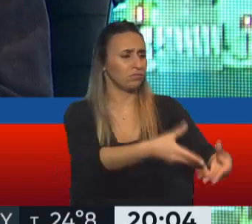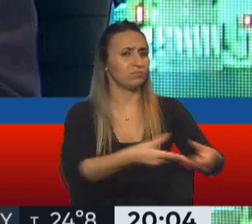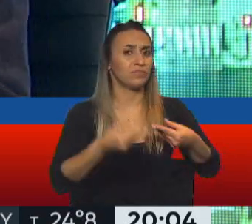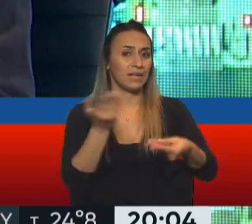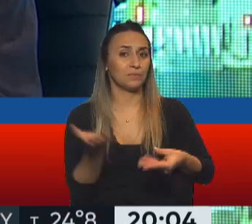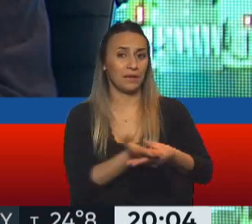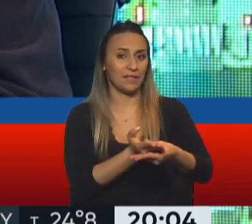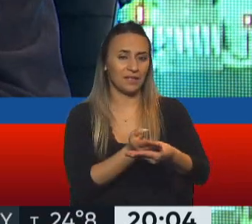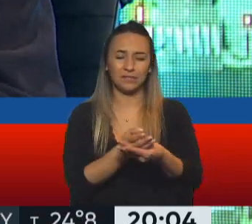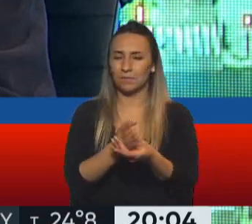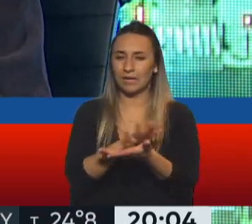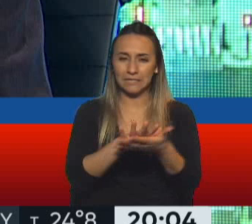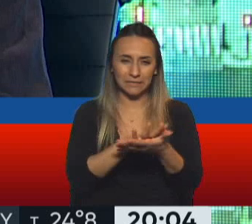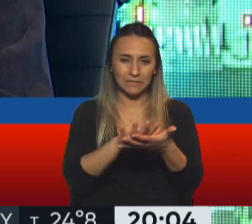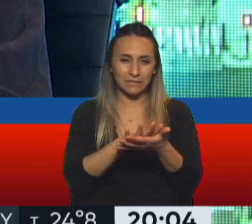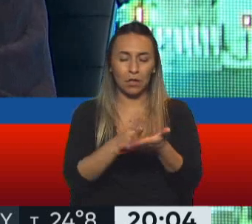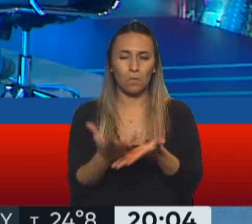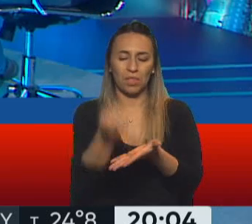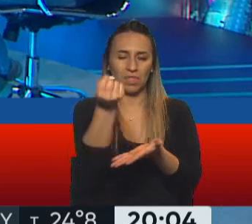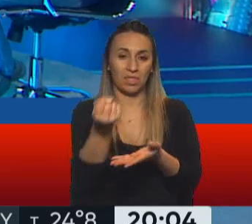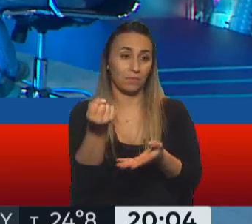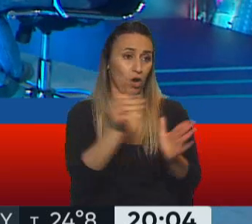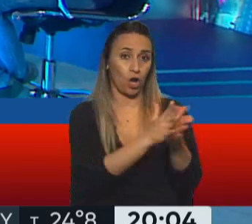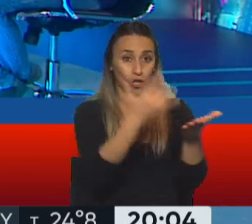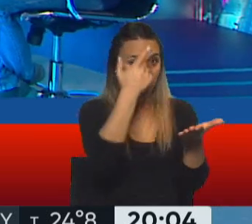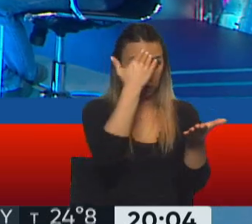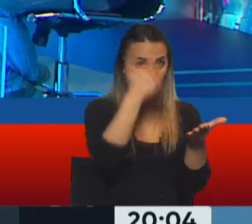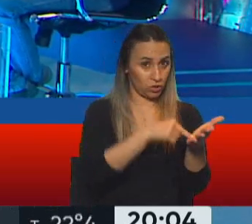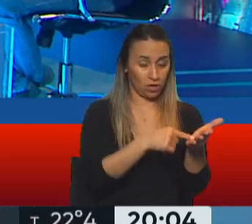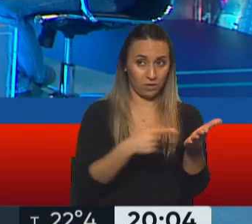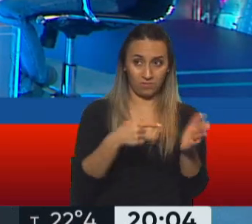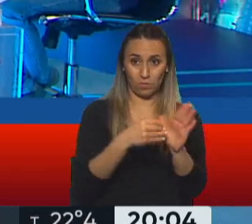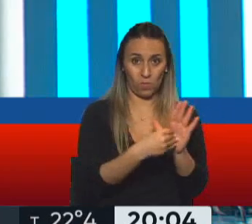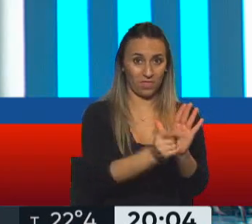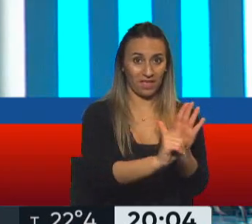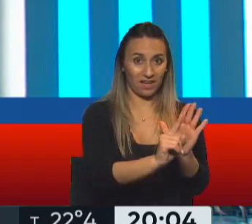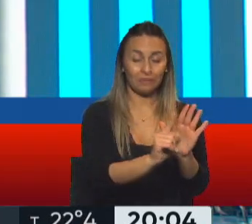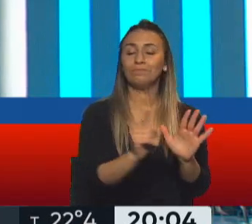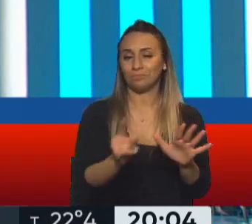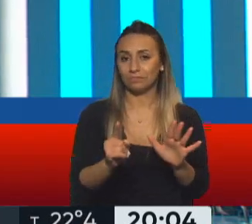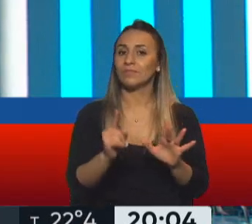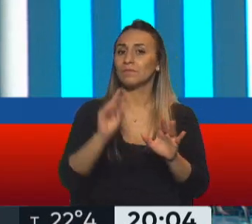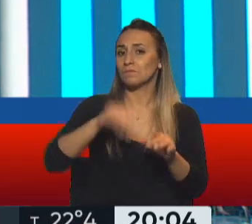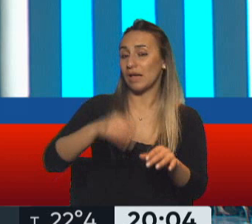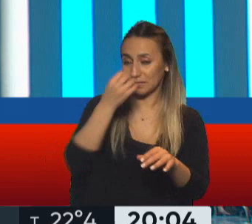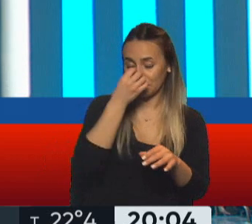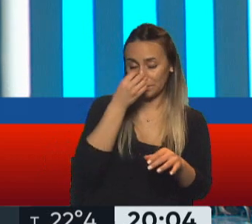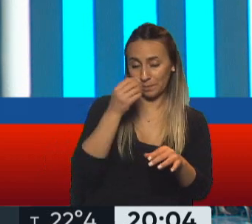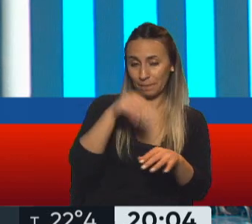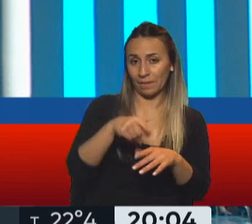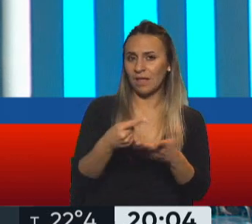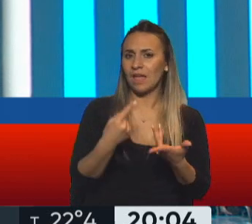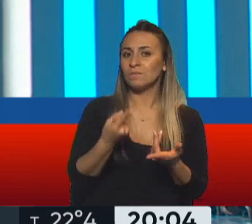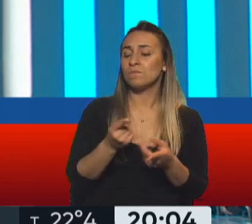conseguir intereses que no son los de la Constitución. Todo eso potenciado con un amplísimo grado de discrecionalidad que permite que las